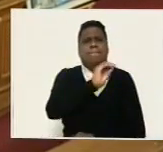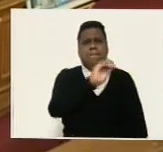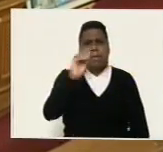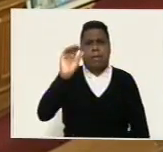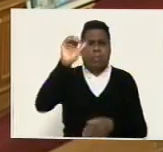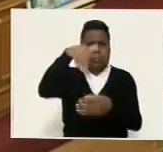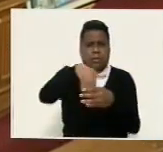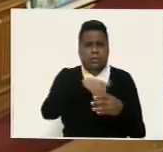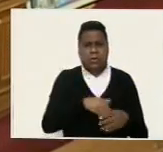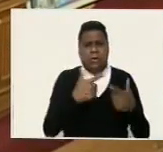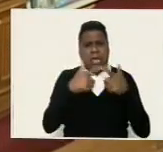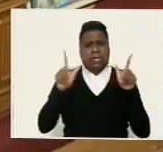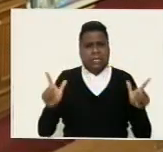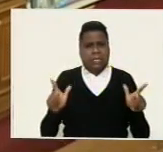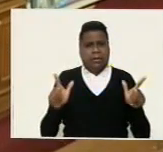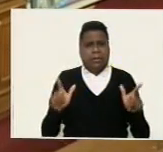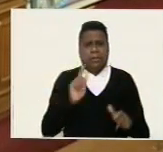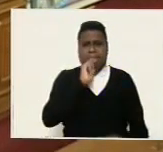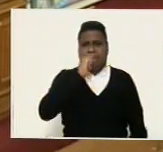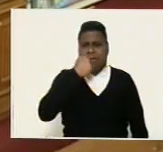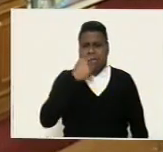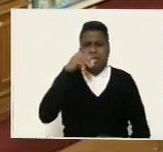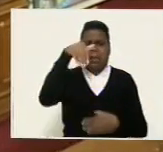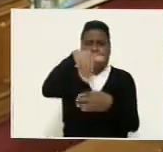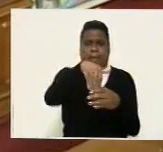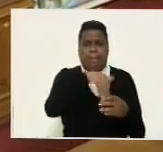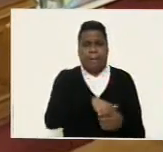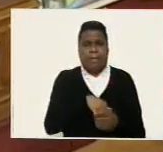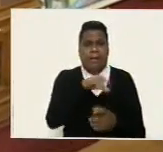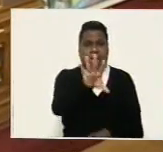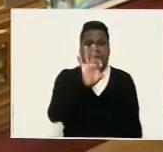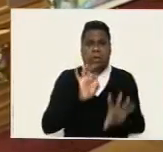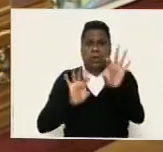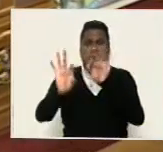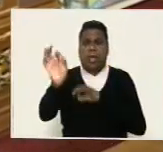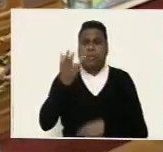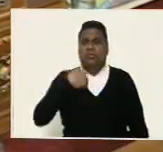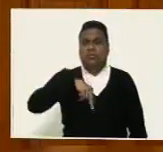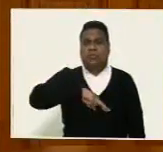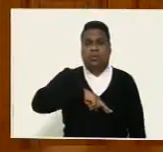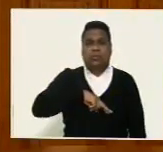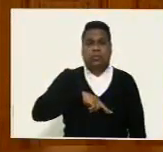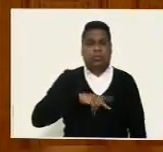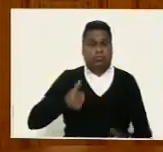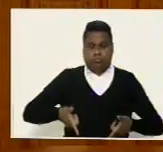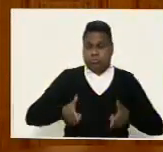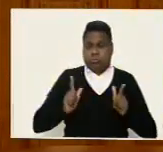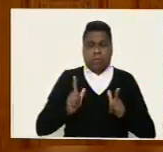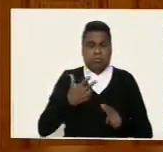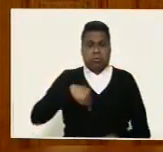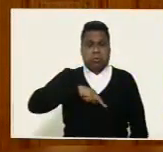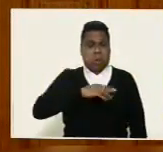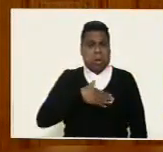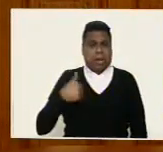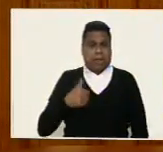libres, universales y secretas para elegir las autoridades que nosotros queremos que nos gobiernen.